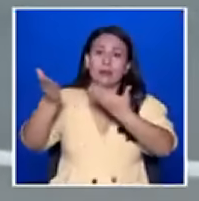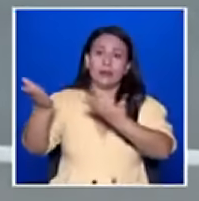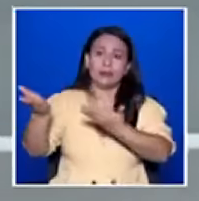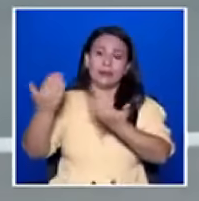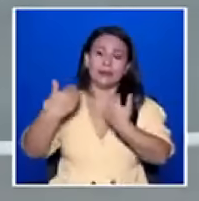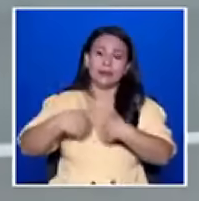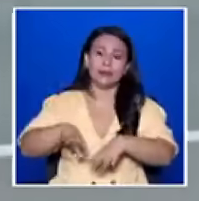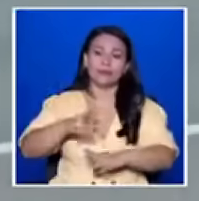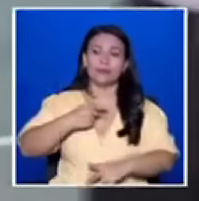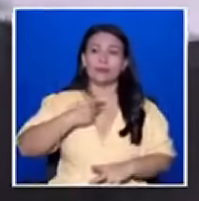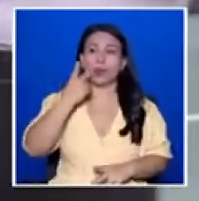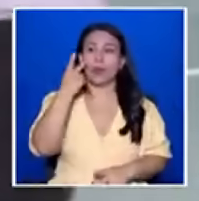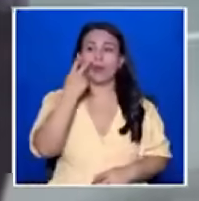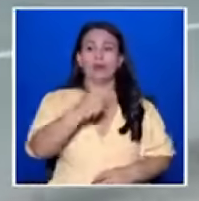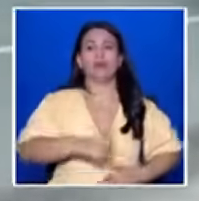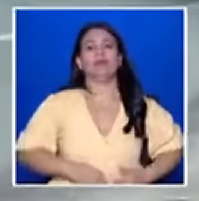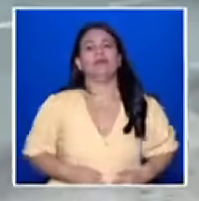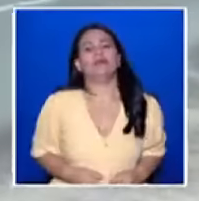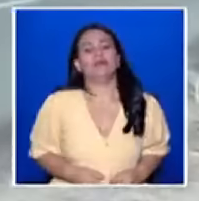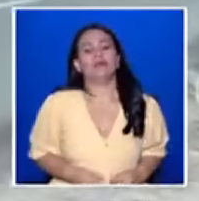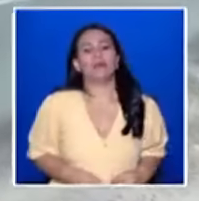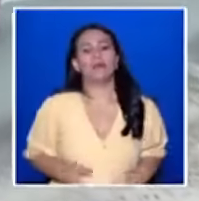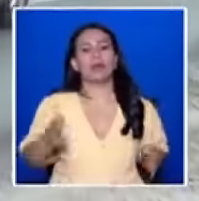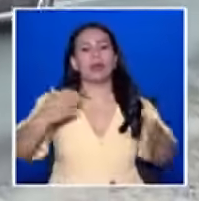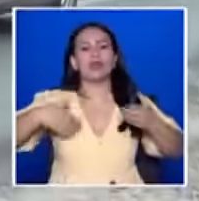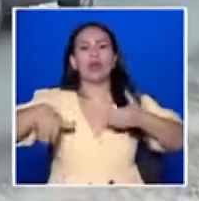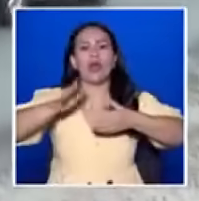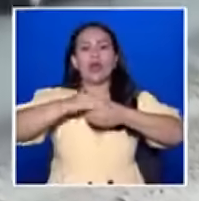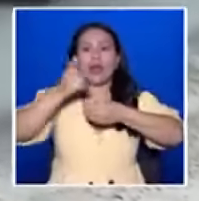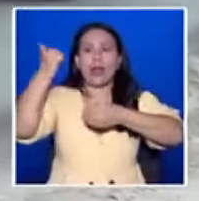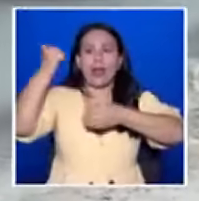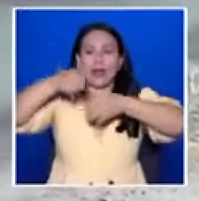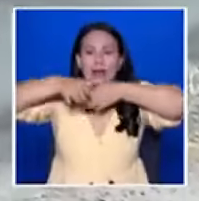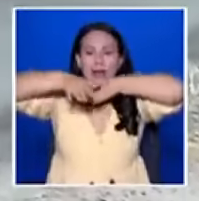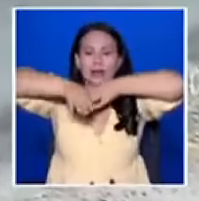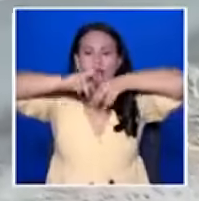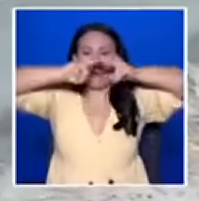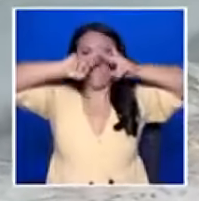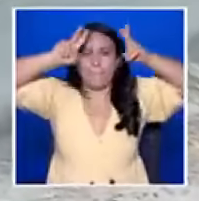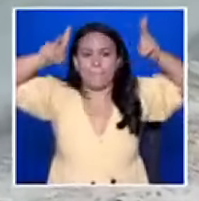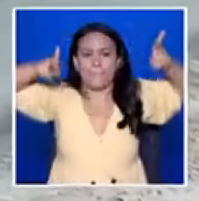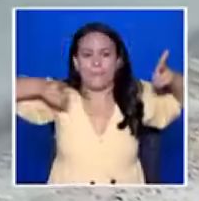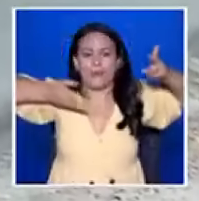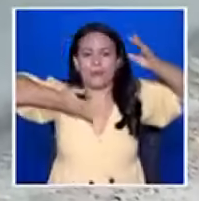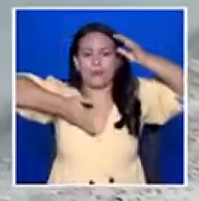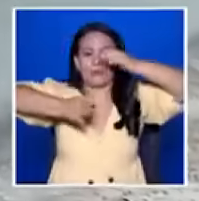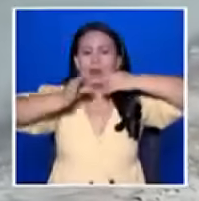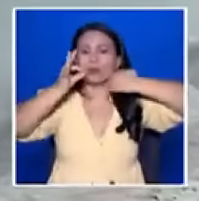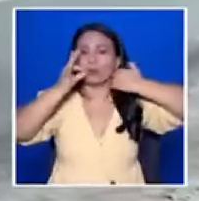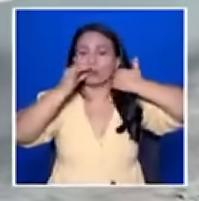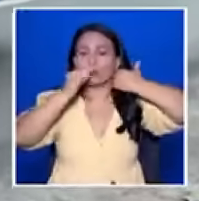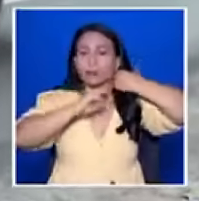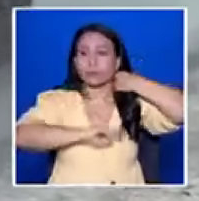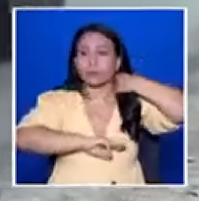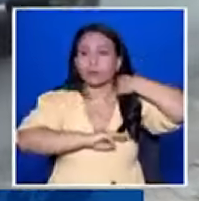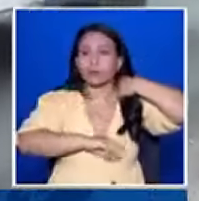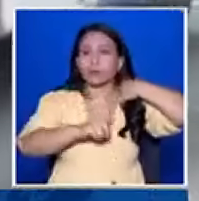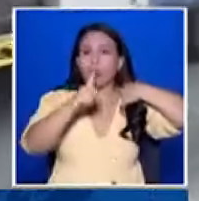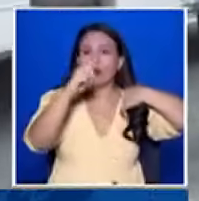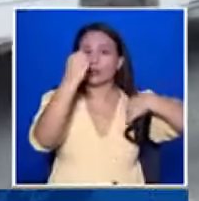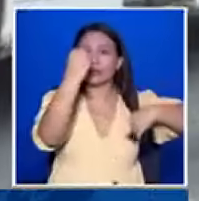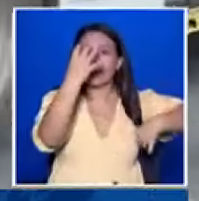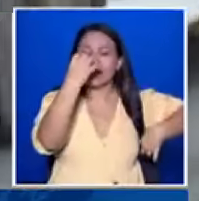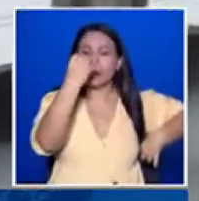que yo considero es que ahí, en todo lo que es la Rodríguez Bonín, lo que está haciendo la ATM es un